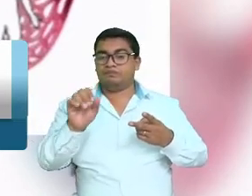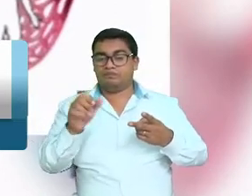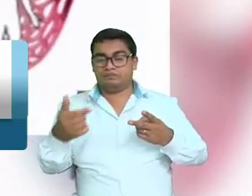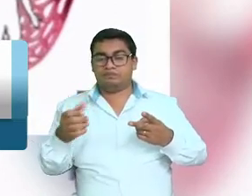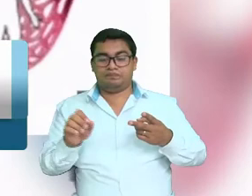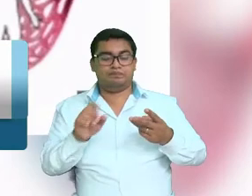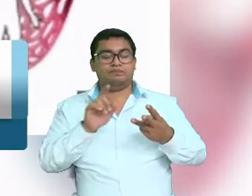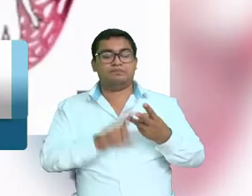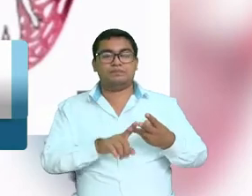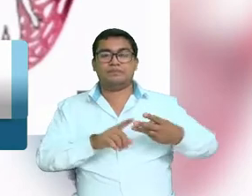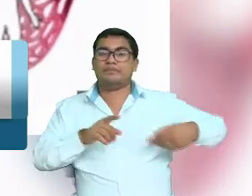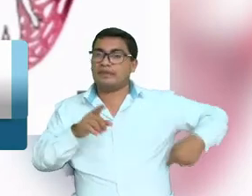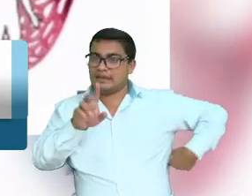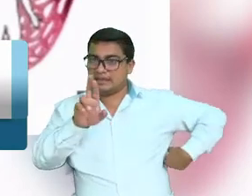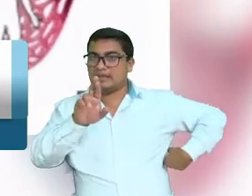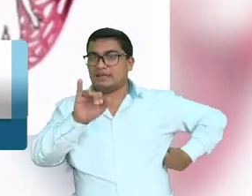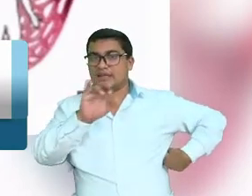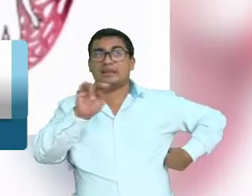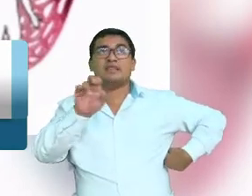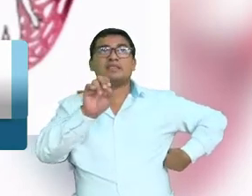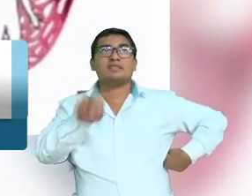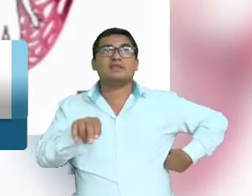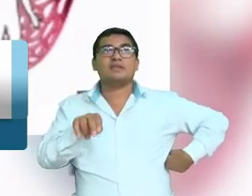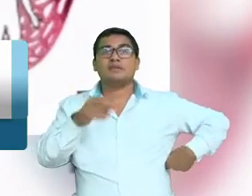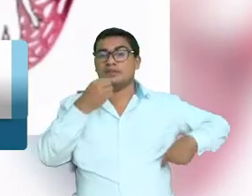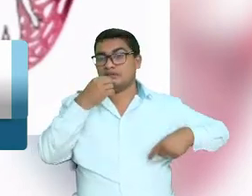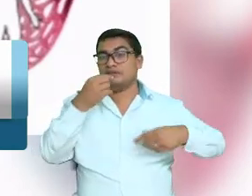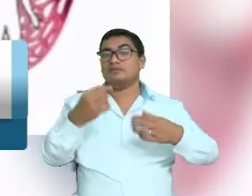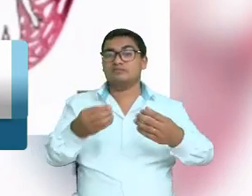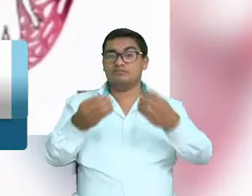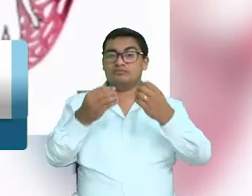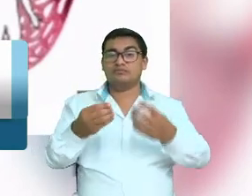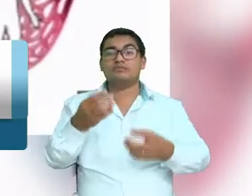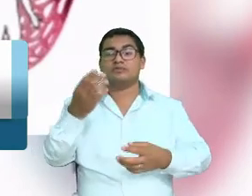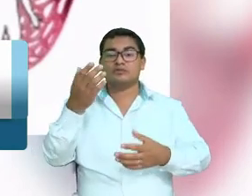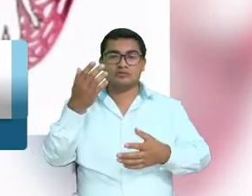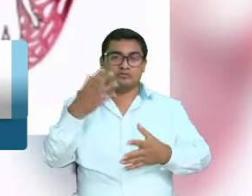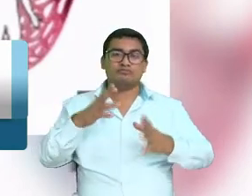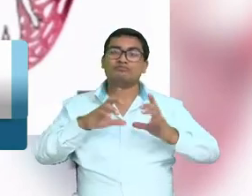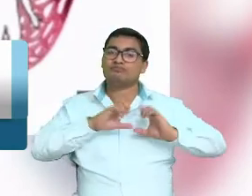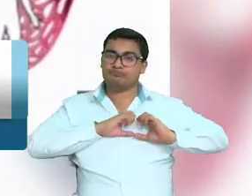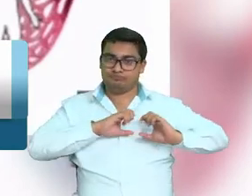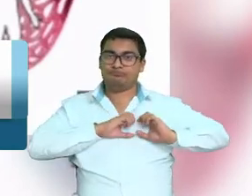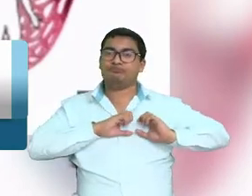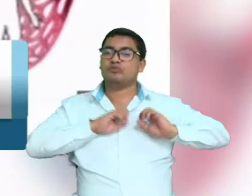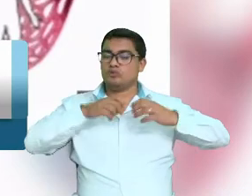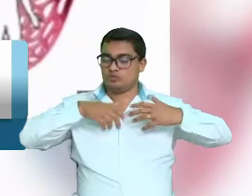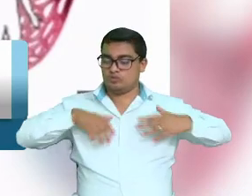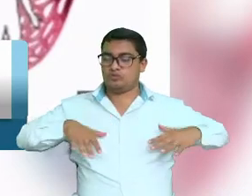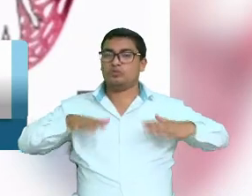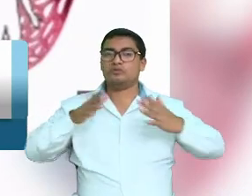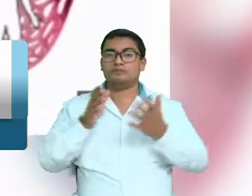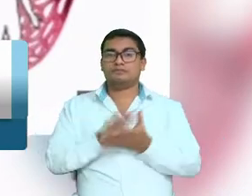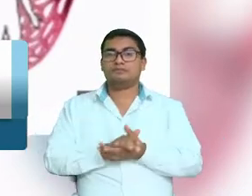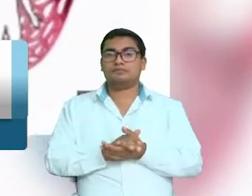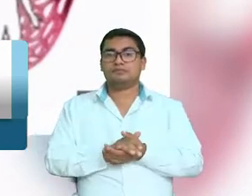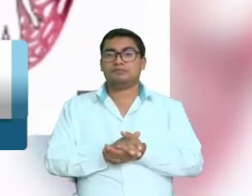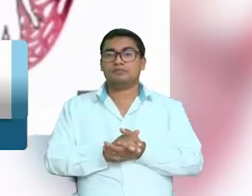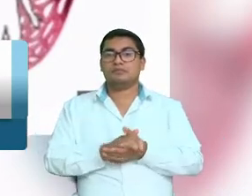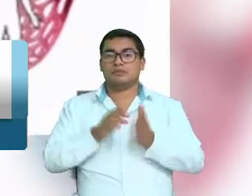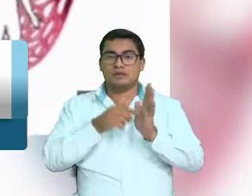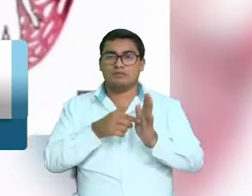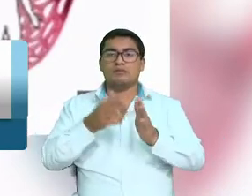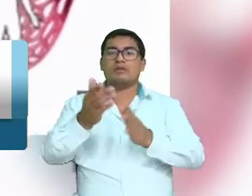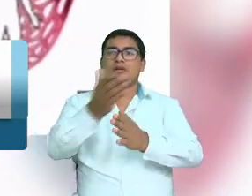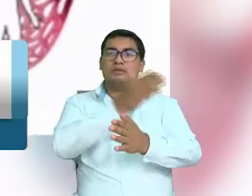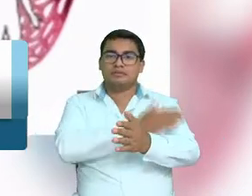necesitamos. Ahora, doctor, ya estamos, hablamos bastante del corazón. Obviamente el sistema circulatorio lo componen, como usted nos